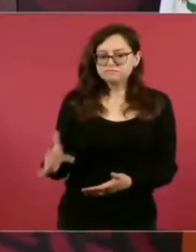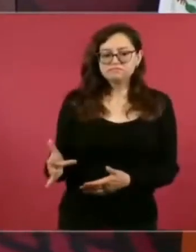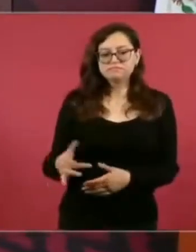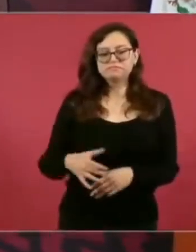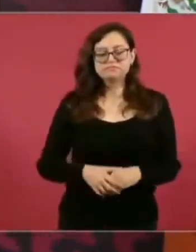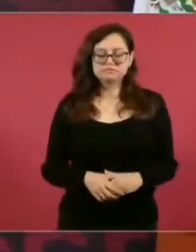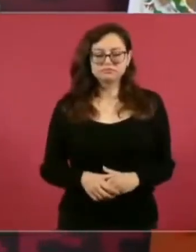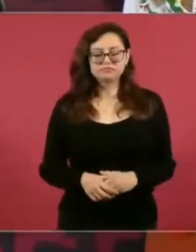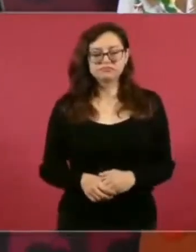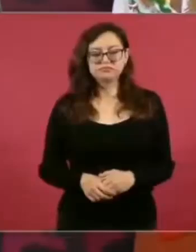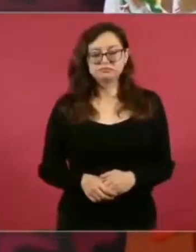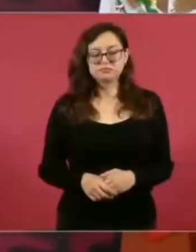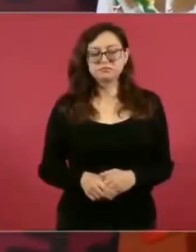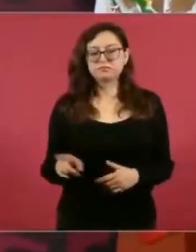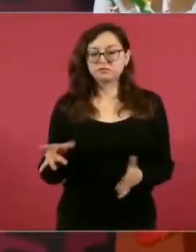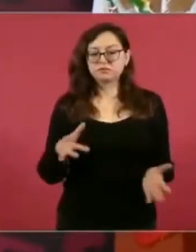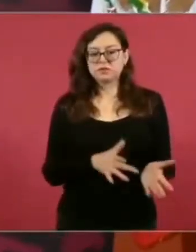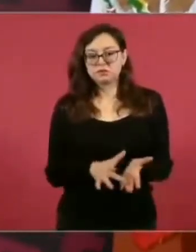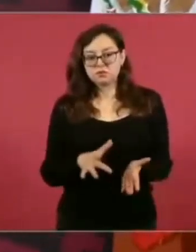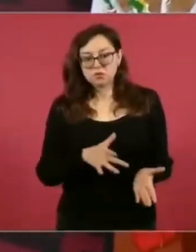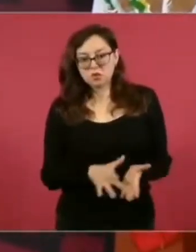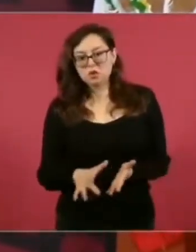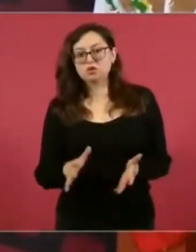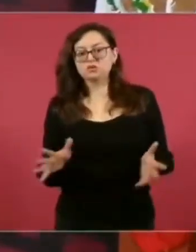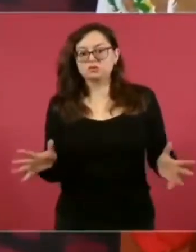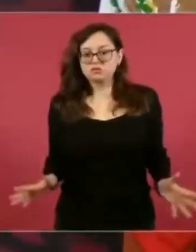su apoyo, su solidaridad